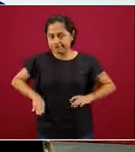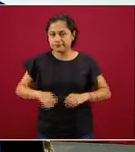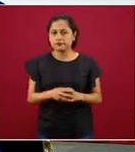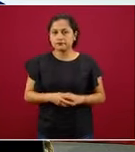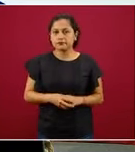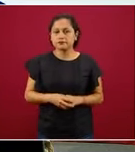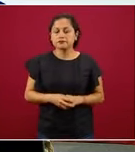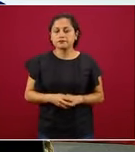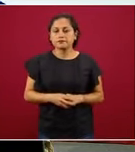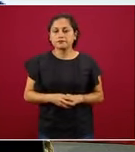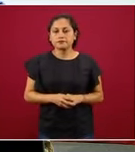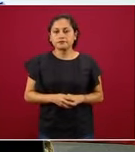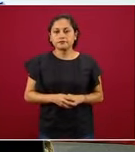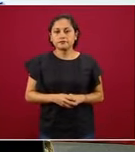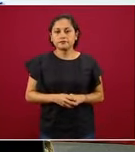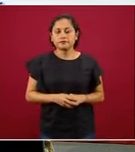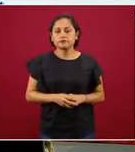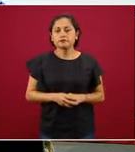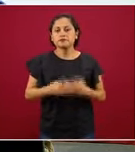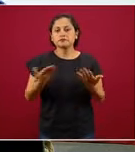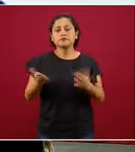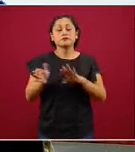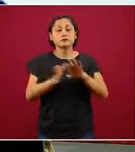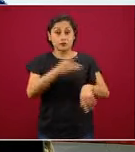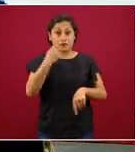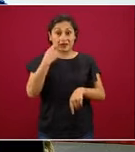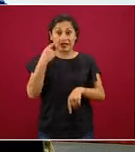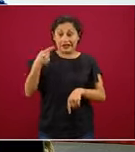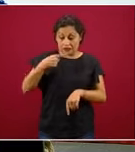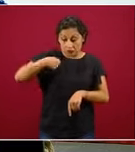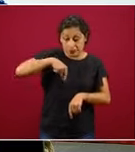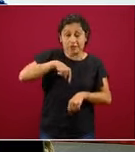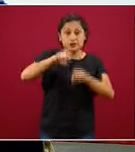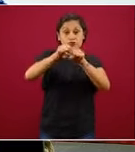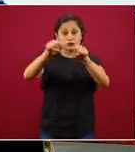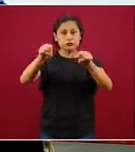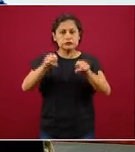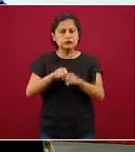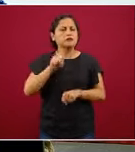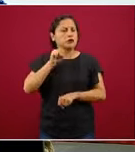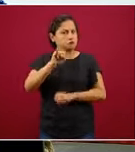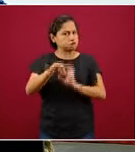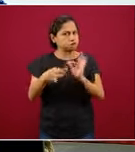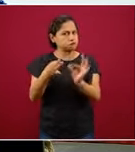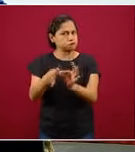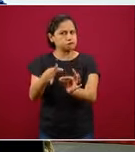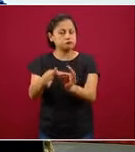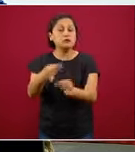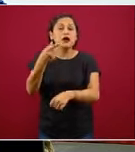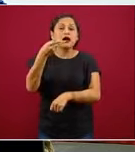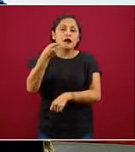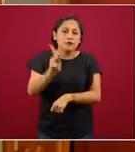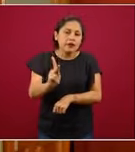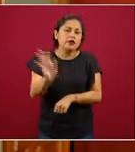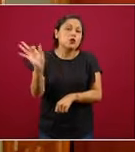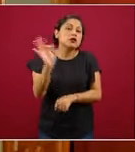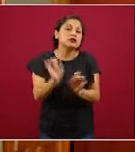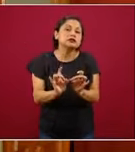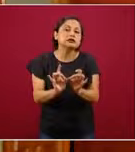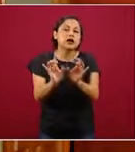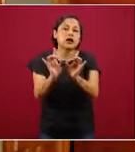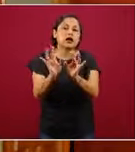Bien, ¿qué es lo que estamos haciendo? O sea, el sistema funciona, pero necesitamos mejorarlo, como todos los sistemas. Tienen fallas, se